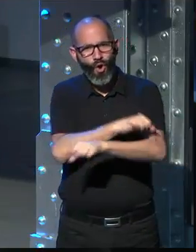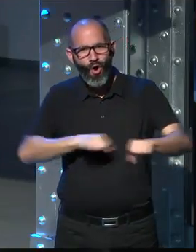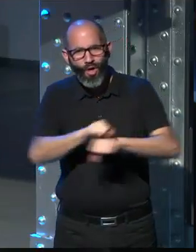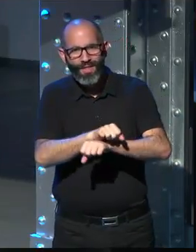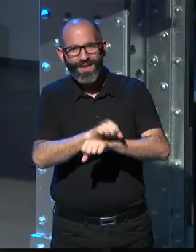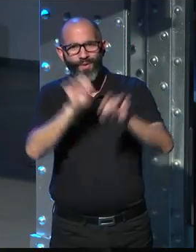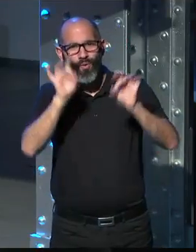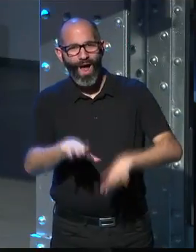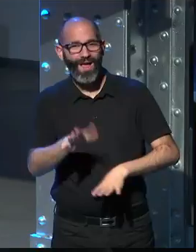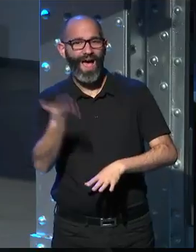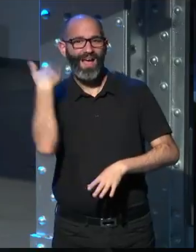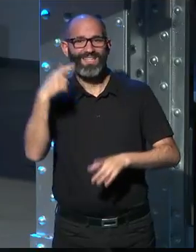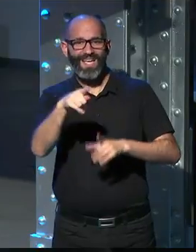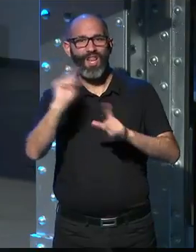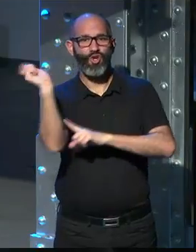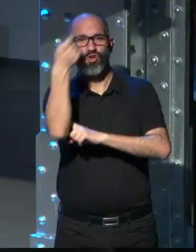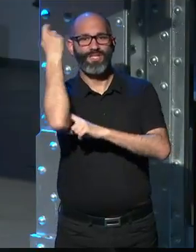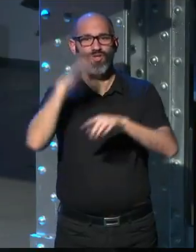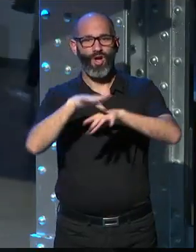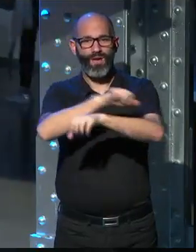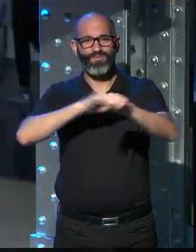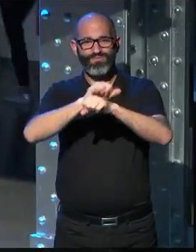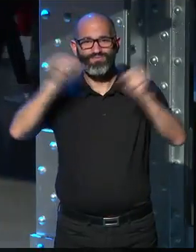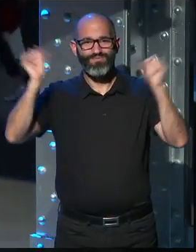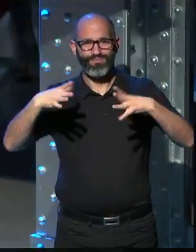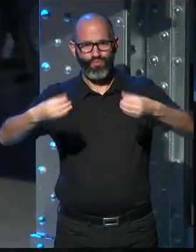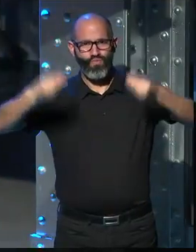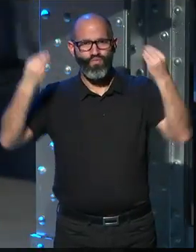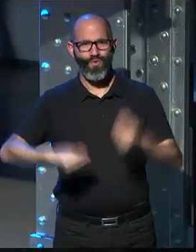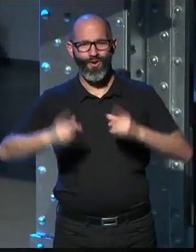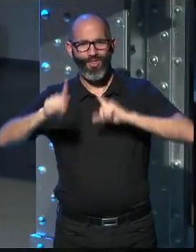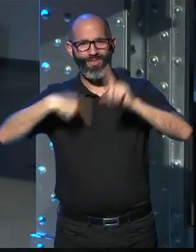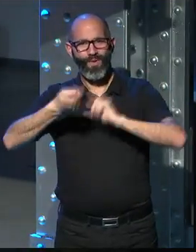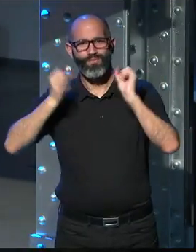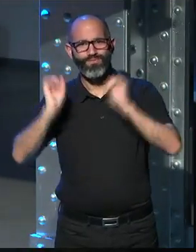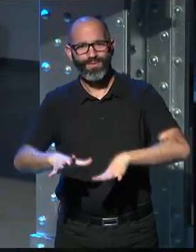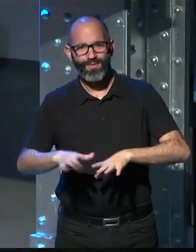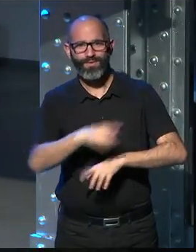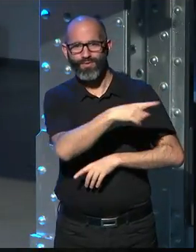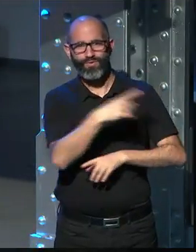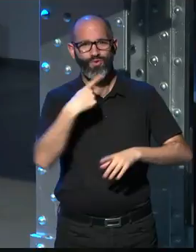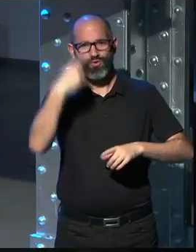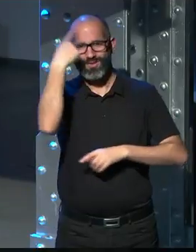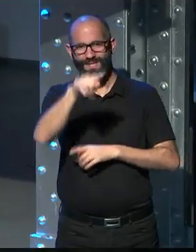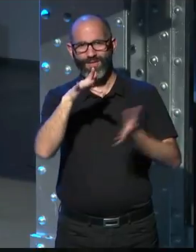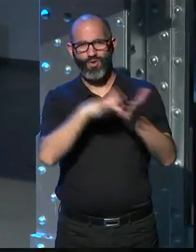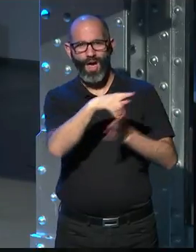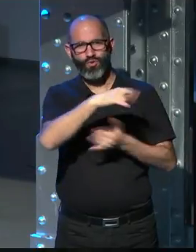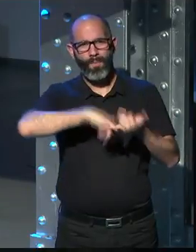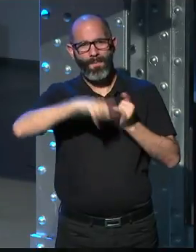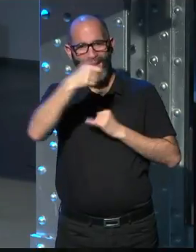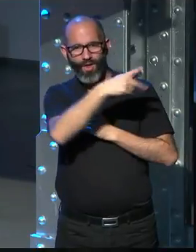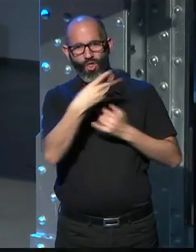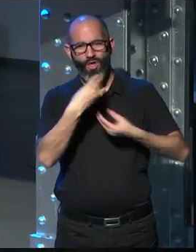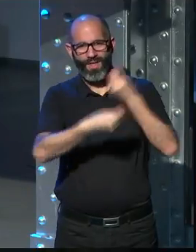aviador, que cuando consiguió volar se retiró. Tú tú con tu marido, con Steve, conseguiste ya hacer un número de